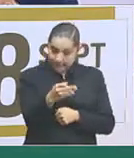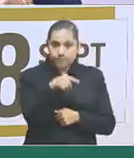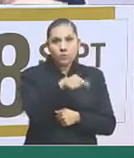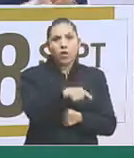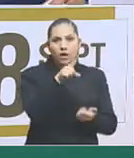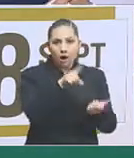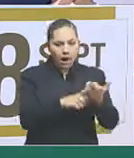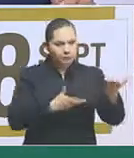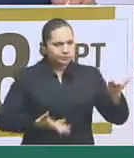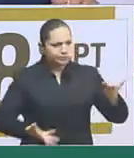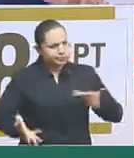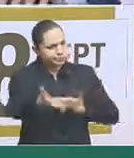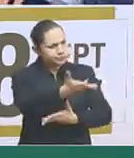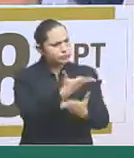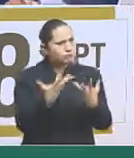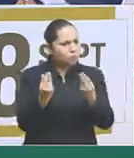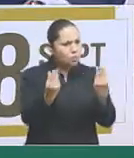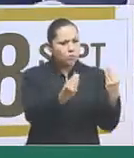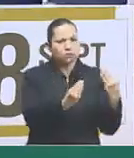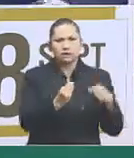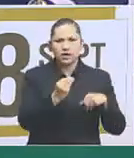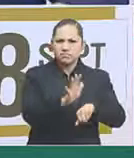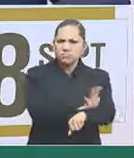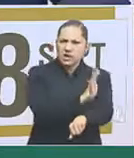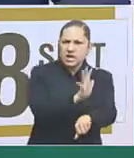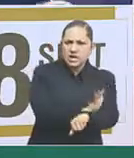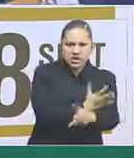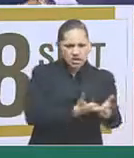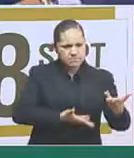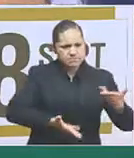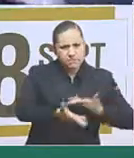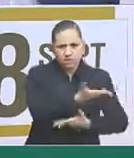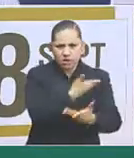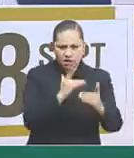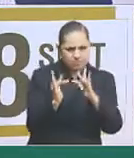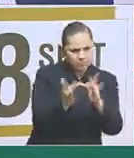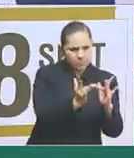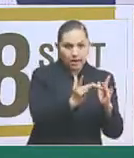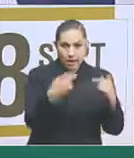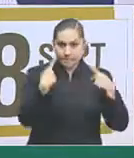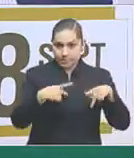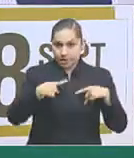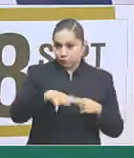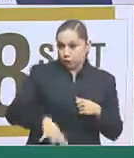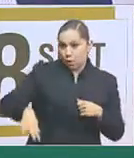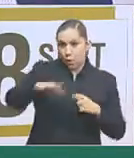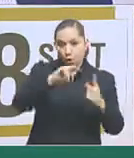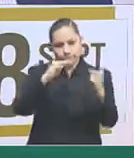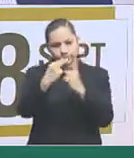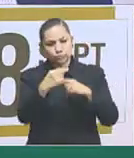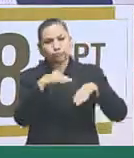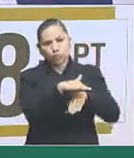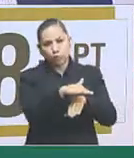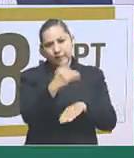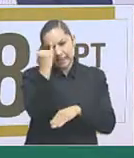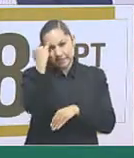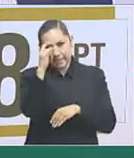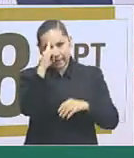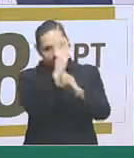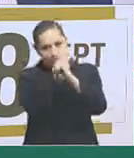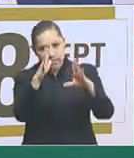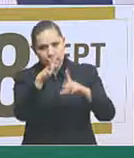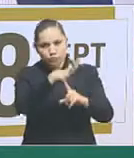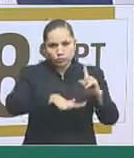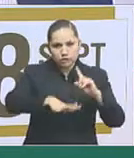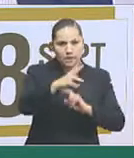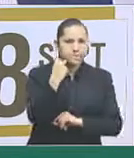energía tan poderosa que invalidaron los paradigmas de interacción social política económica e individual del